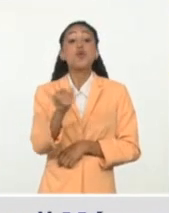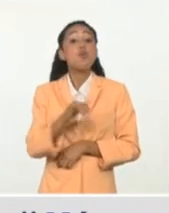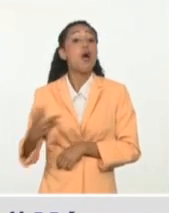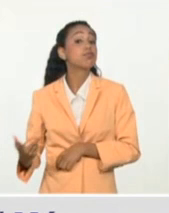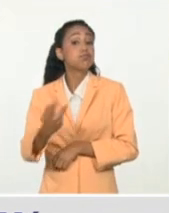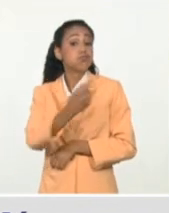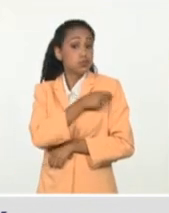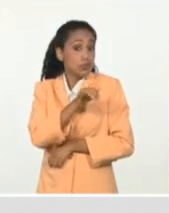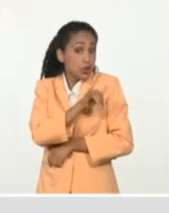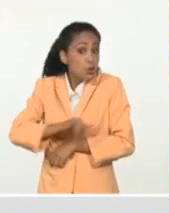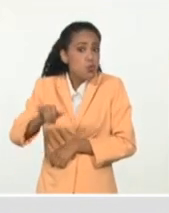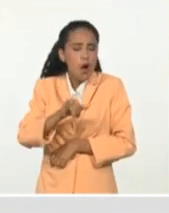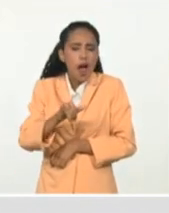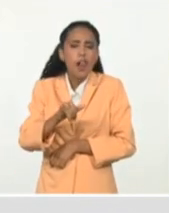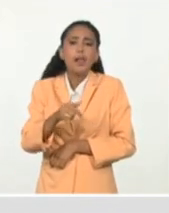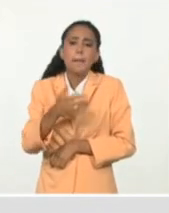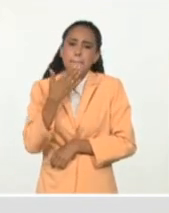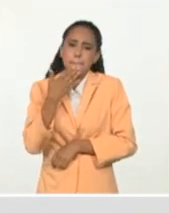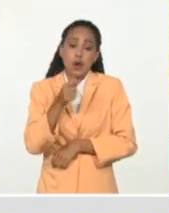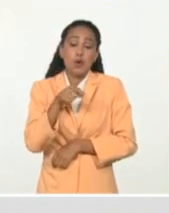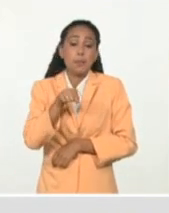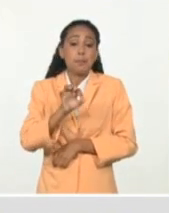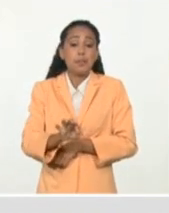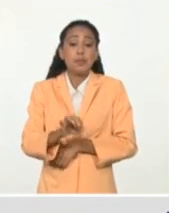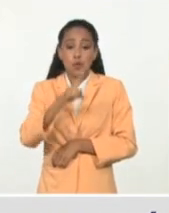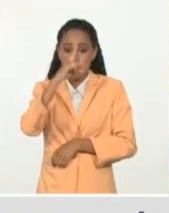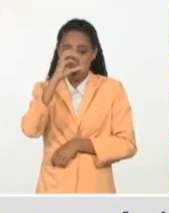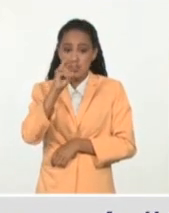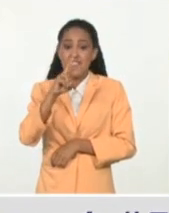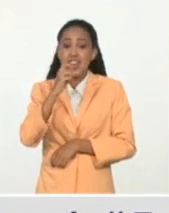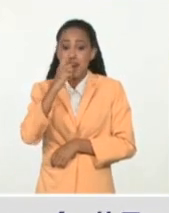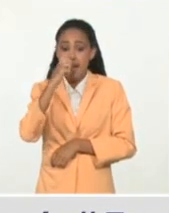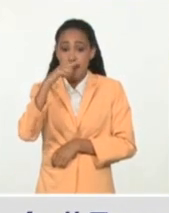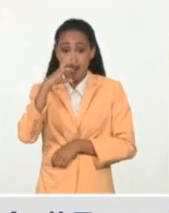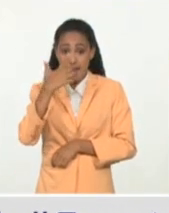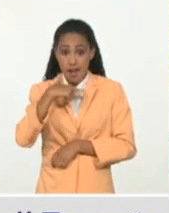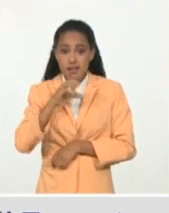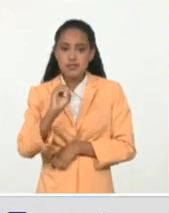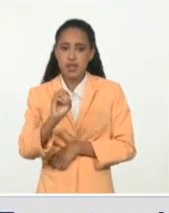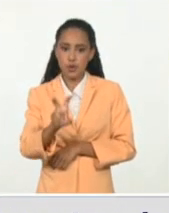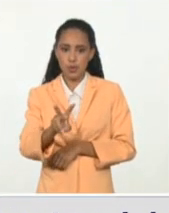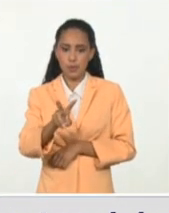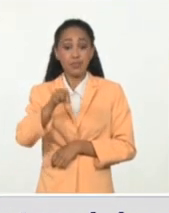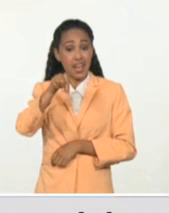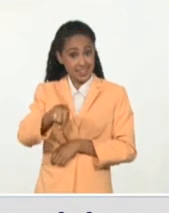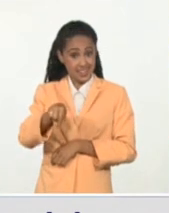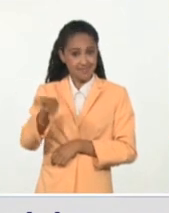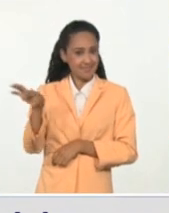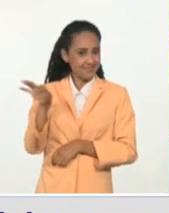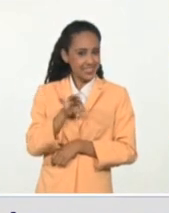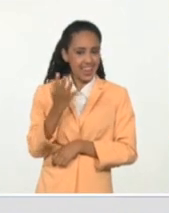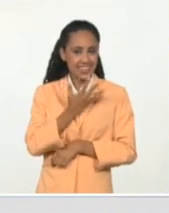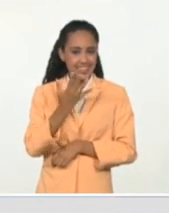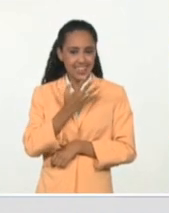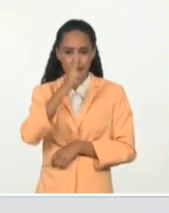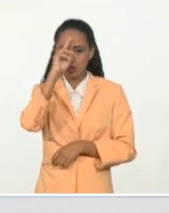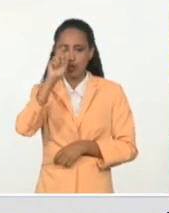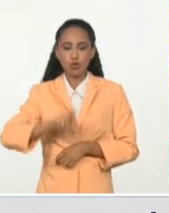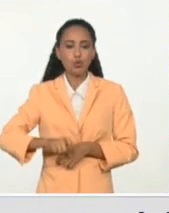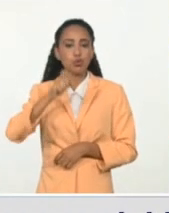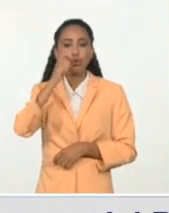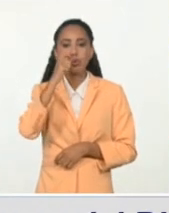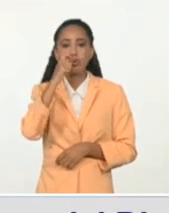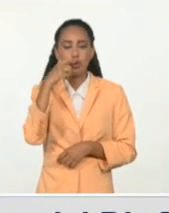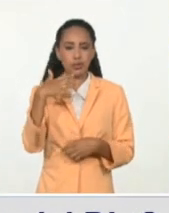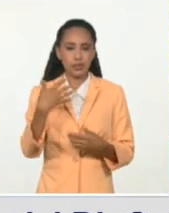refuerzo del Soberana 02. Tengo el gusto de presentar en el estudio al doctor en ciencias, al máster en